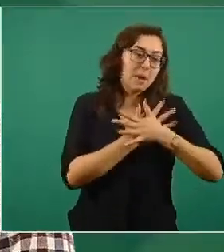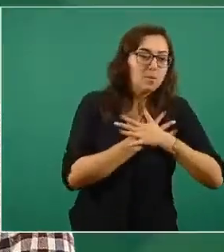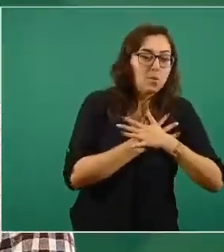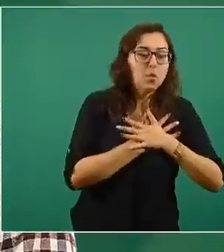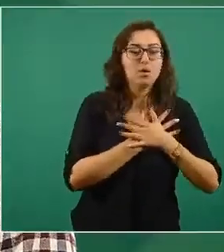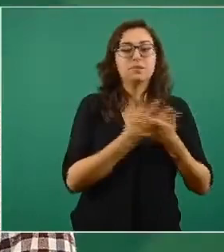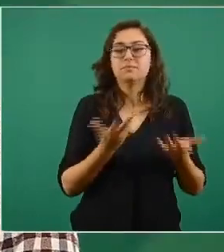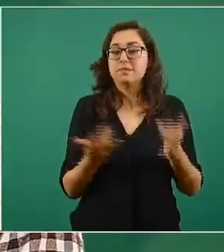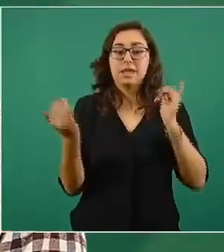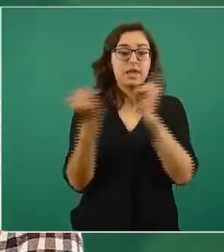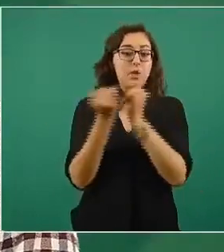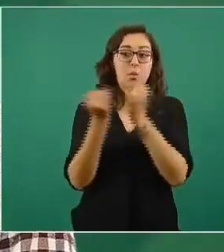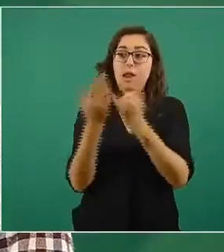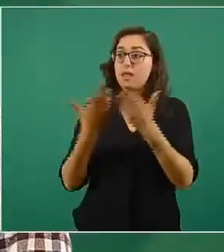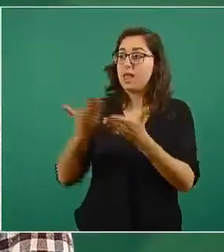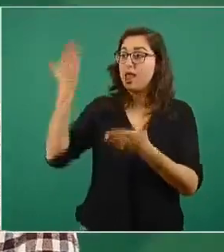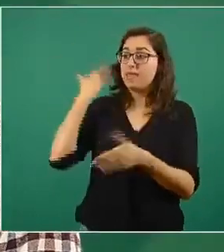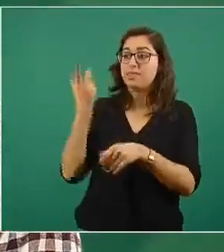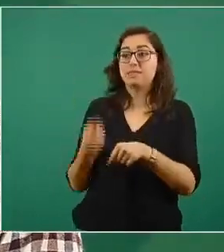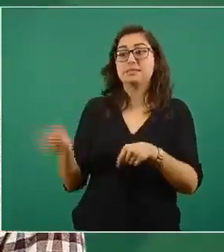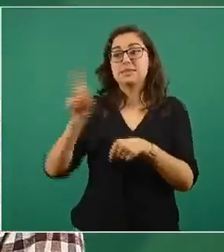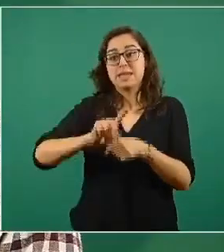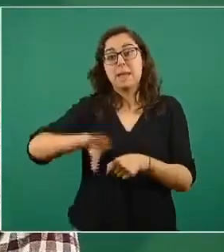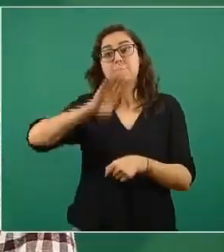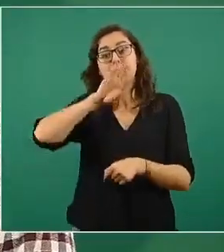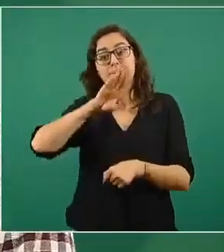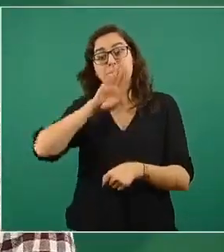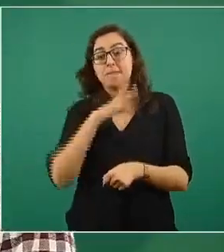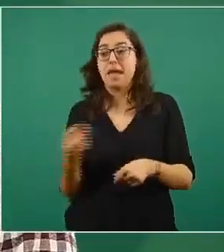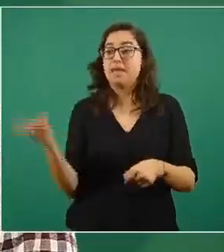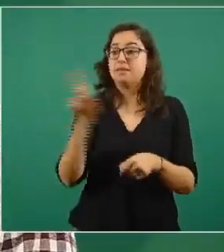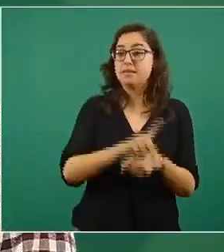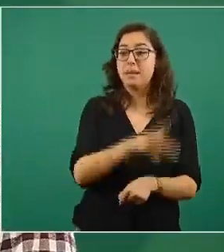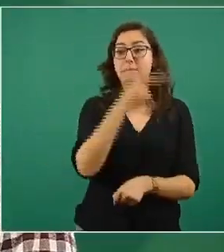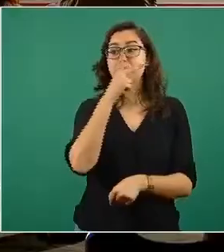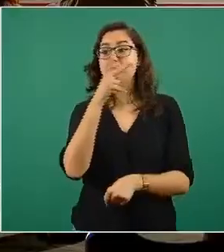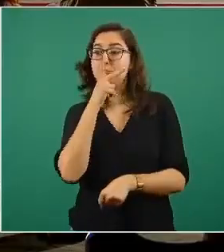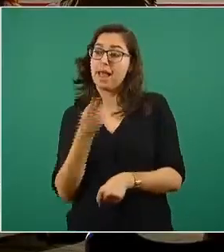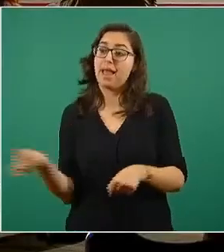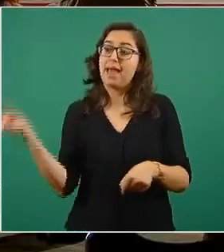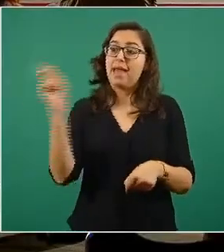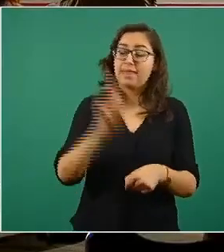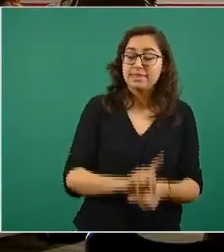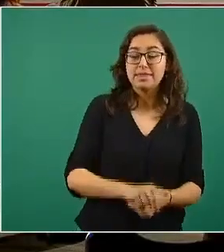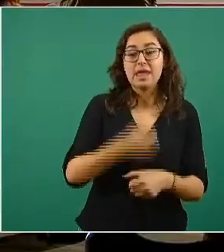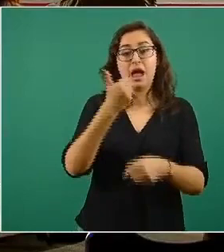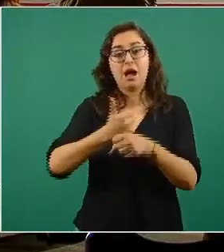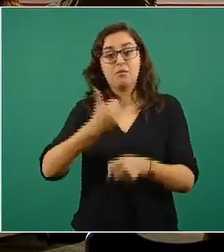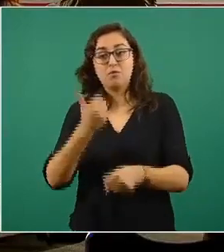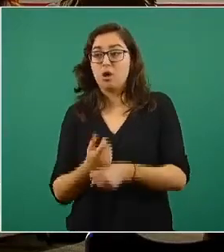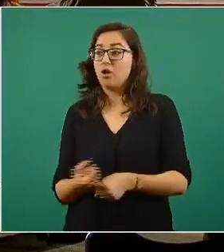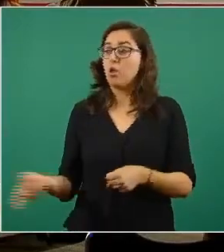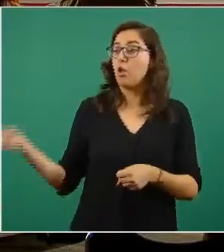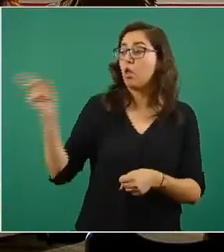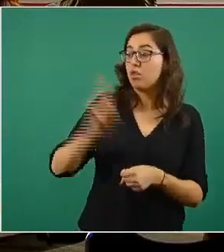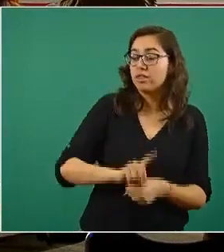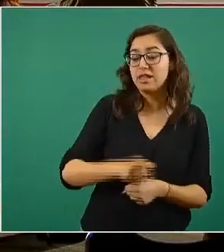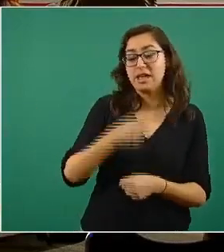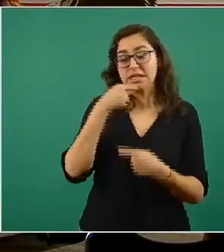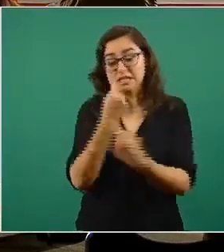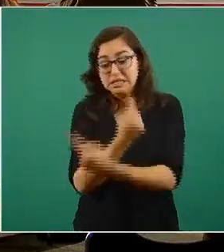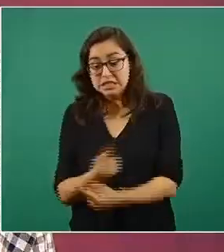en el Día de la Madre, en el Día del Padre, en el Día del Niño, en el Día de los Abuelos. Cualquier congregación en este momento